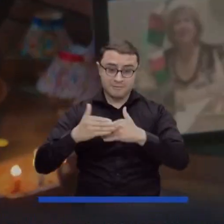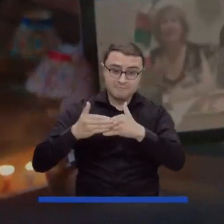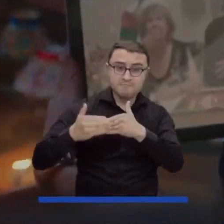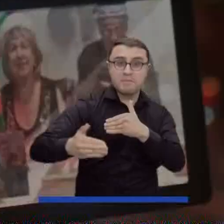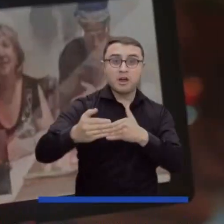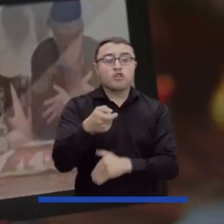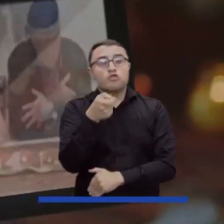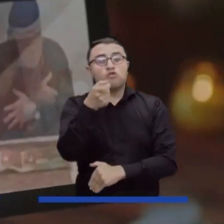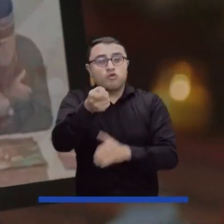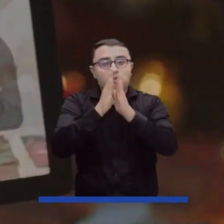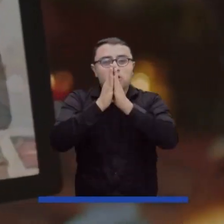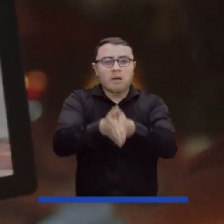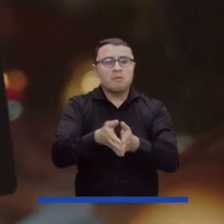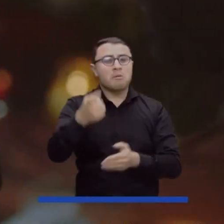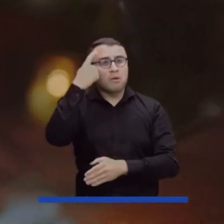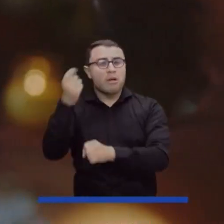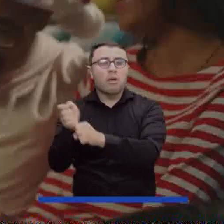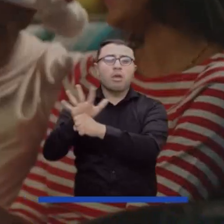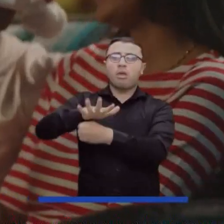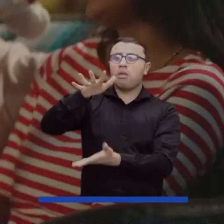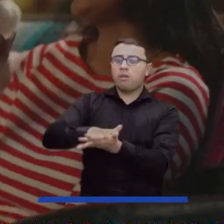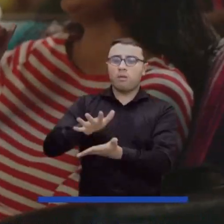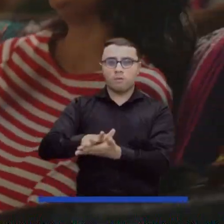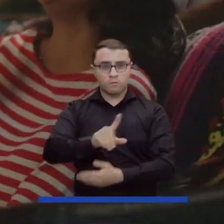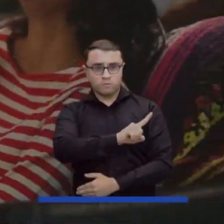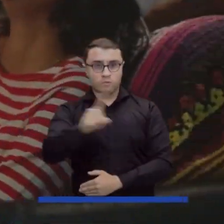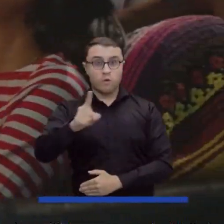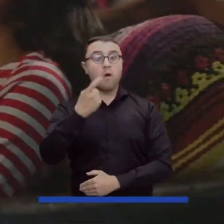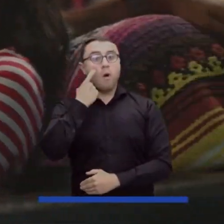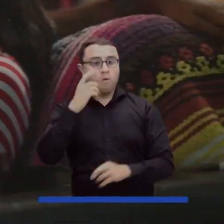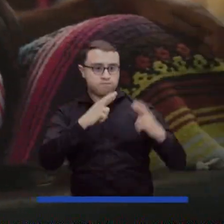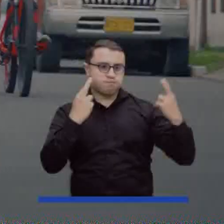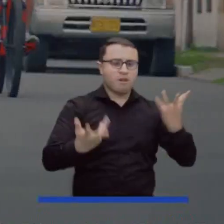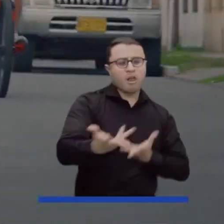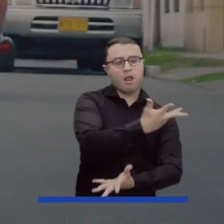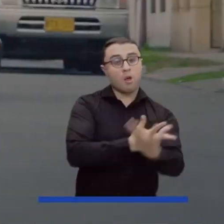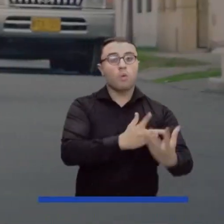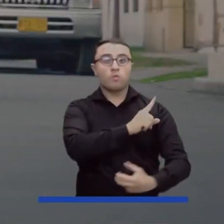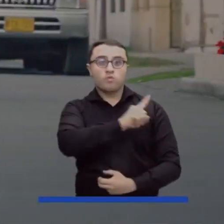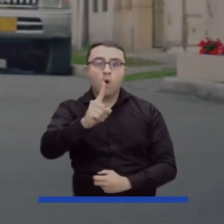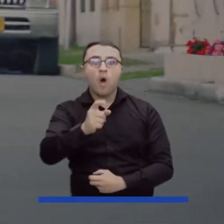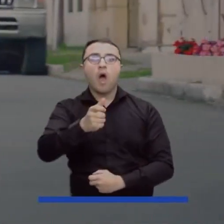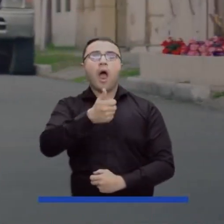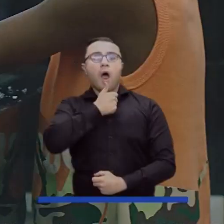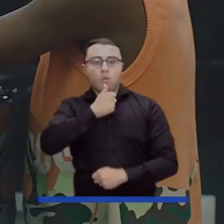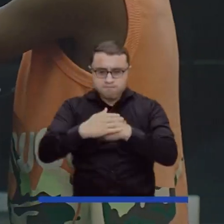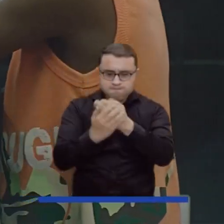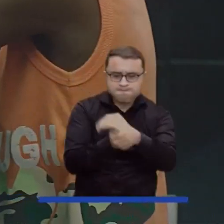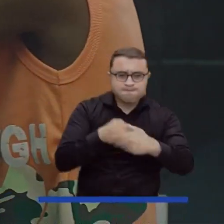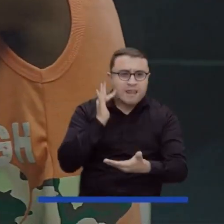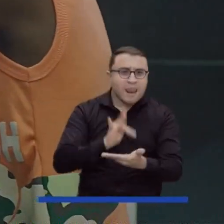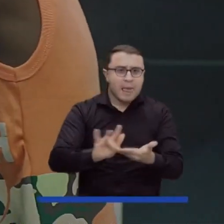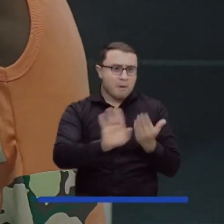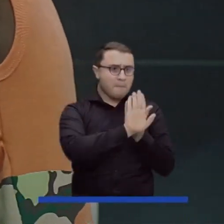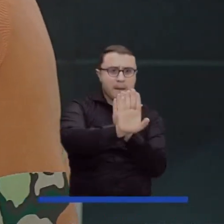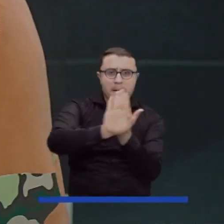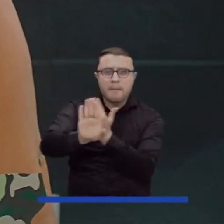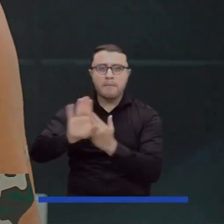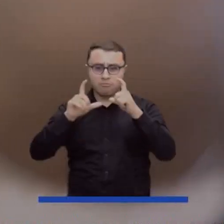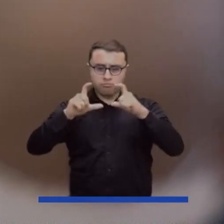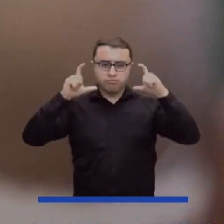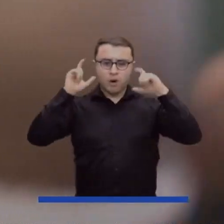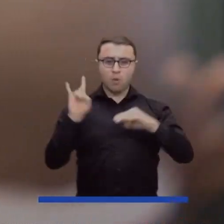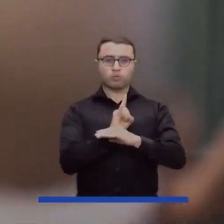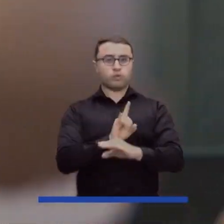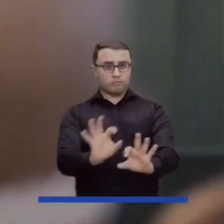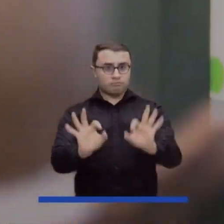fin de año, no bajemos la guardia frente al coronavirus. Evita las reuniones sociales, mantén el distanciamiento, lava frecuentemente tus manos